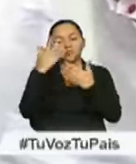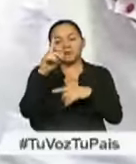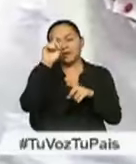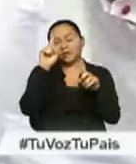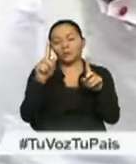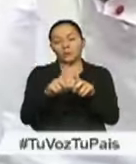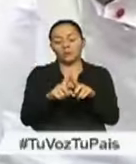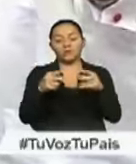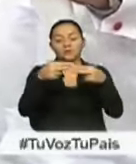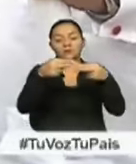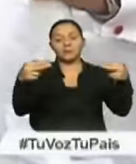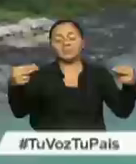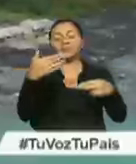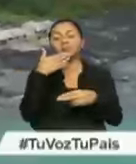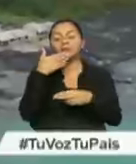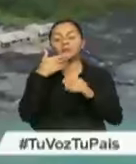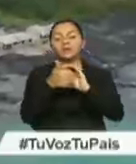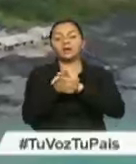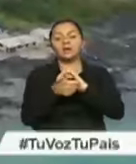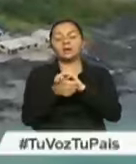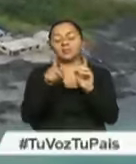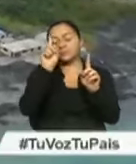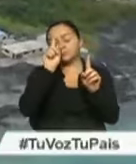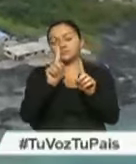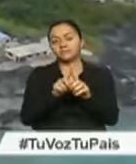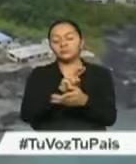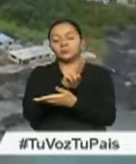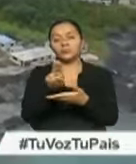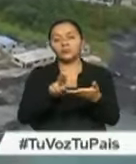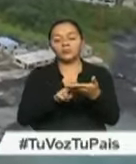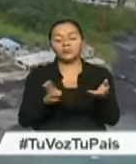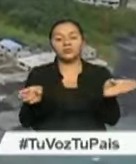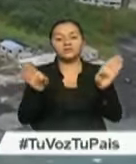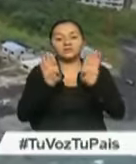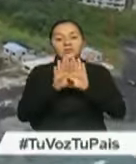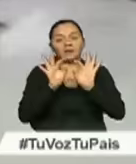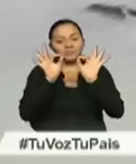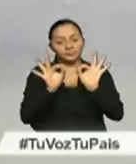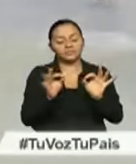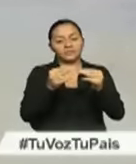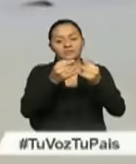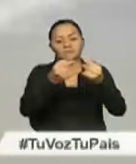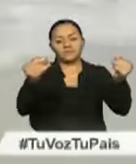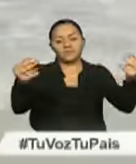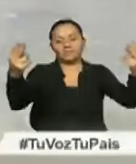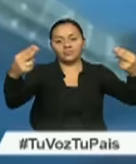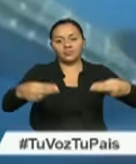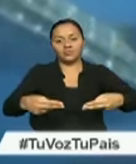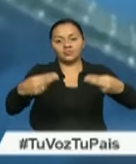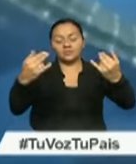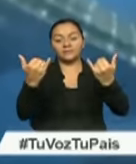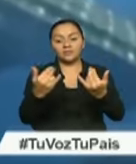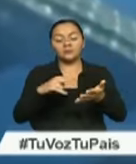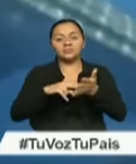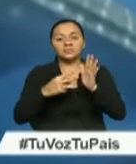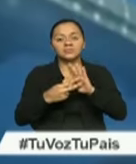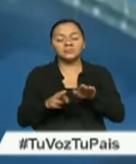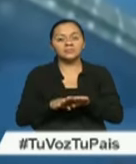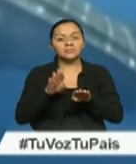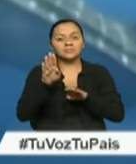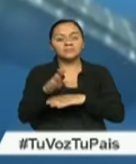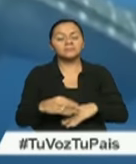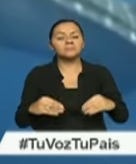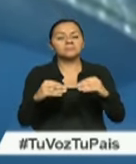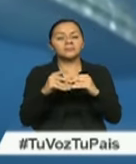límites marítimos en Galápagos a través del convenio de cierre definitiva de sus fronteras. Este paso significativo permitirá al